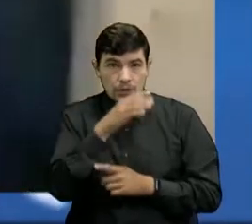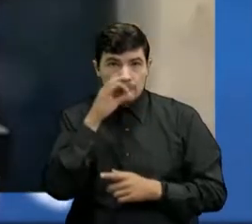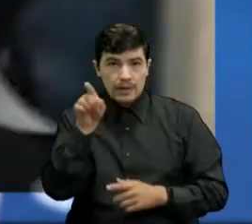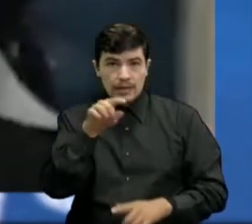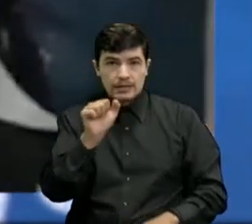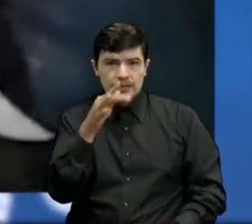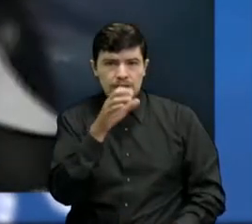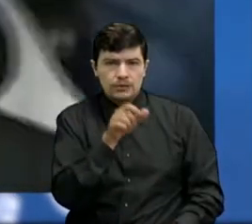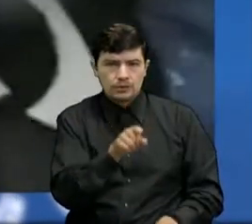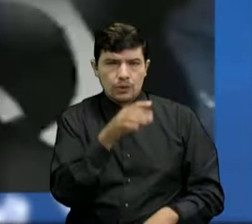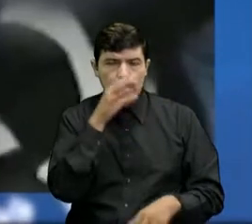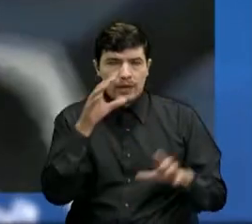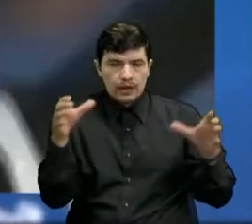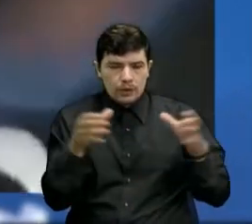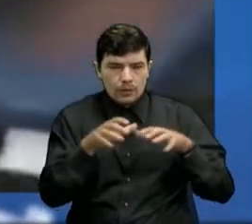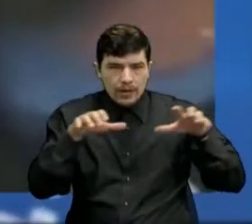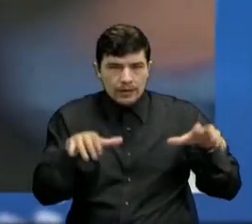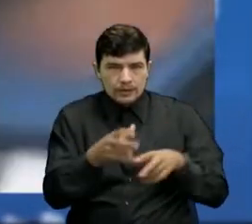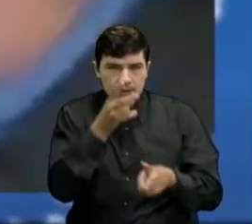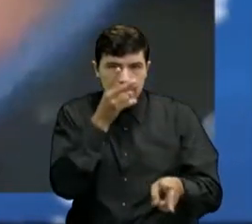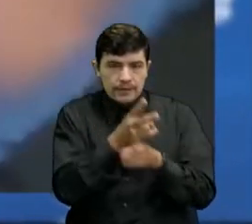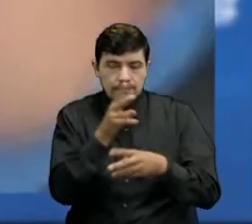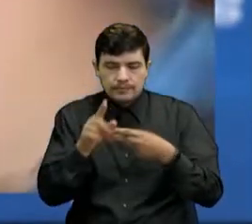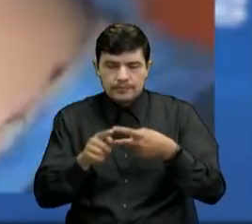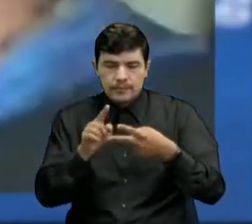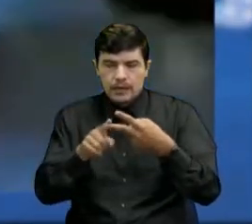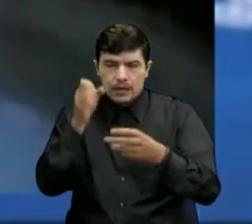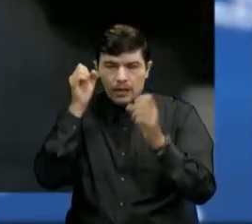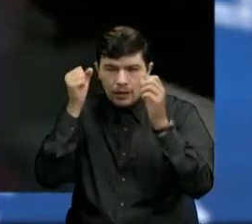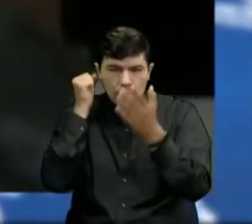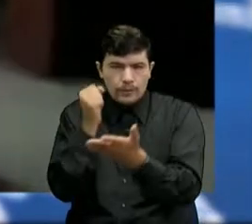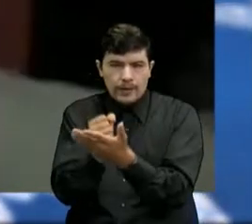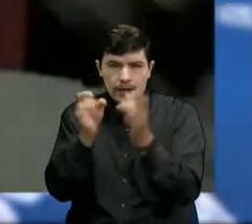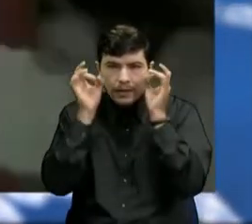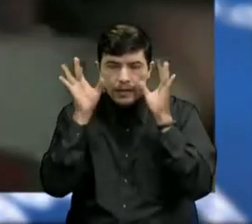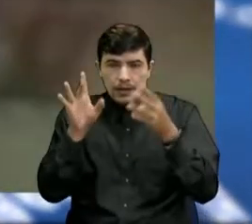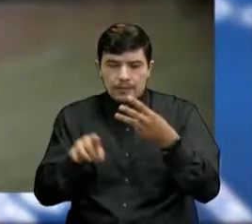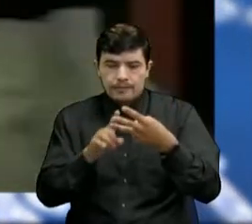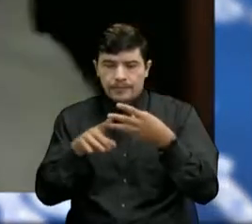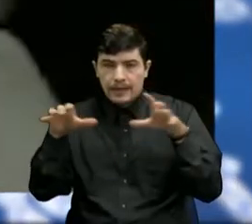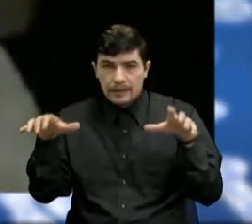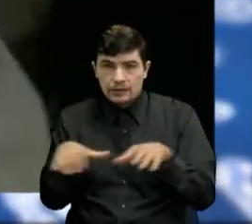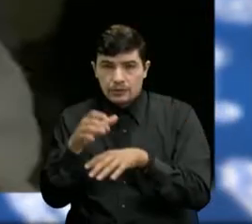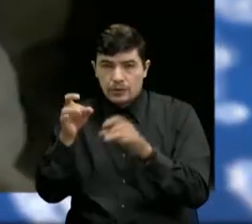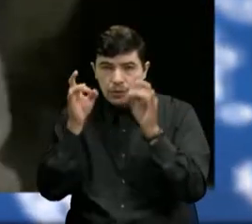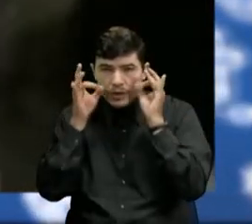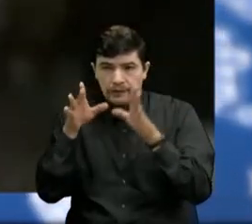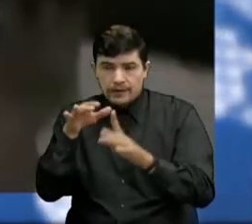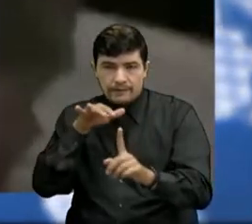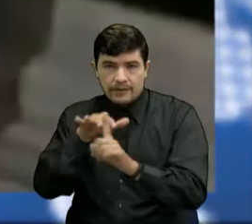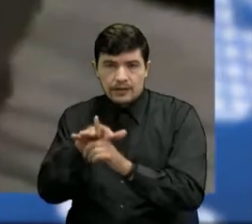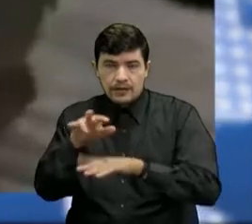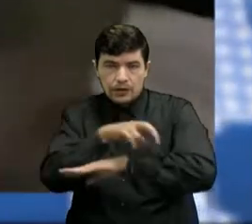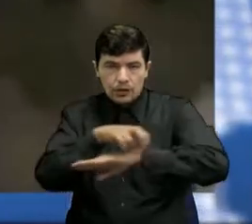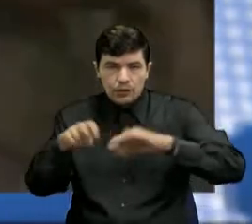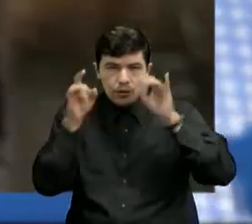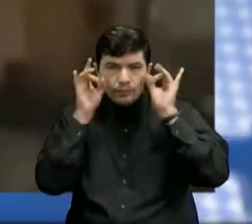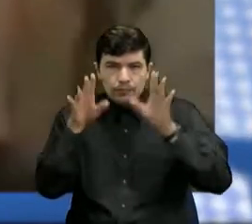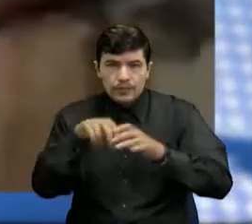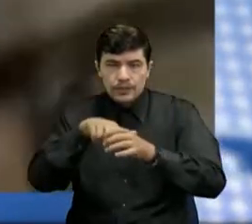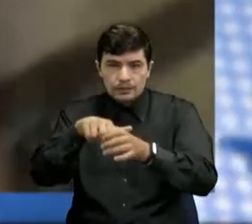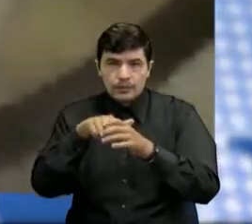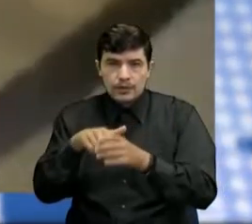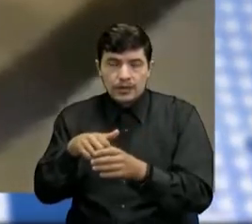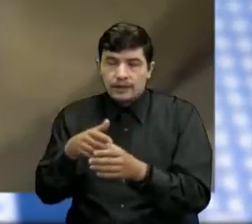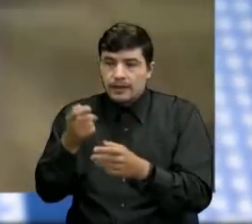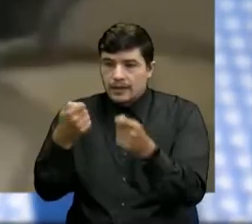imputaron los delitos de concierto para delinquir agravado, homicidio agravado, terrorismo, hurto agravado, fabricación, tráfico, porte o tenencia de armas de